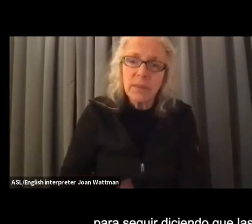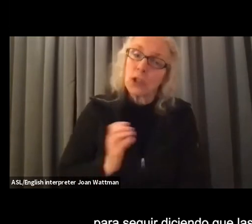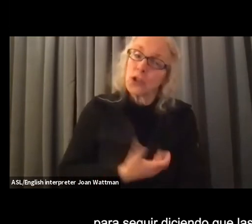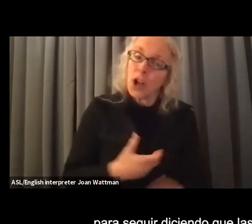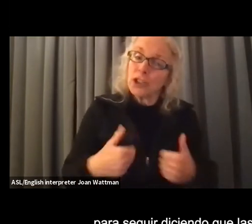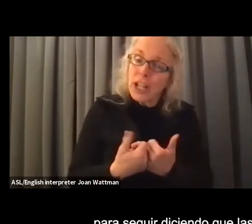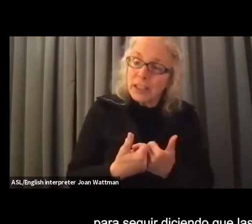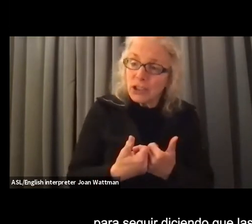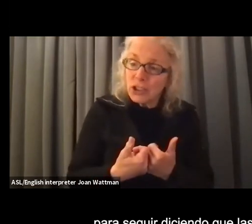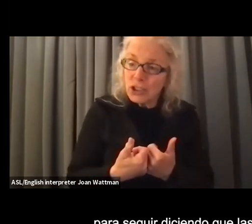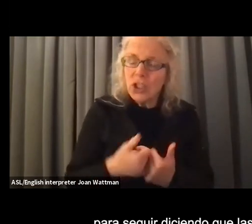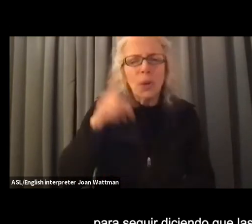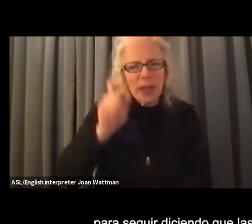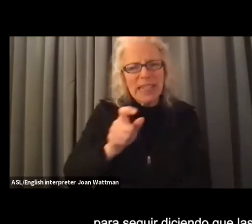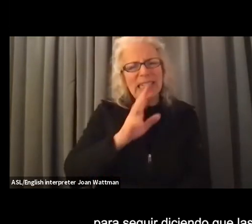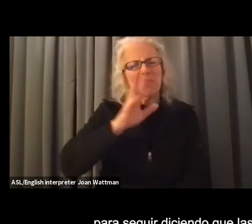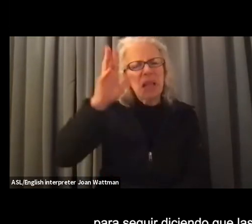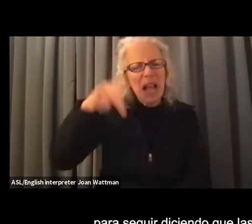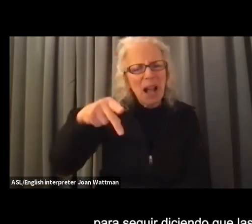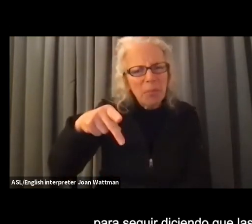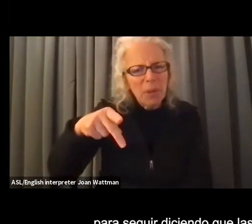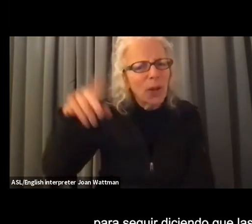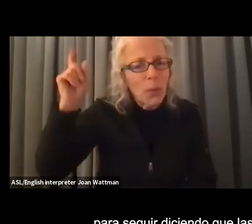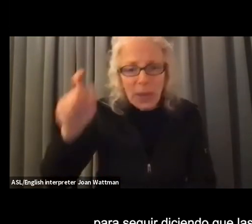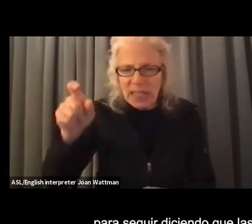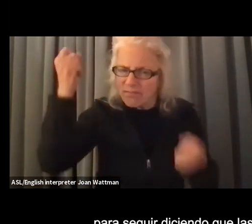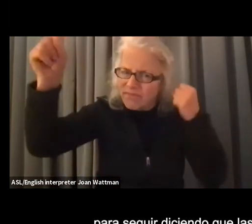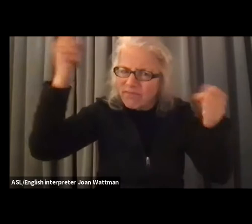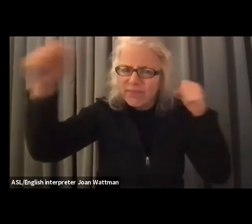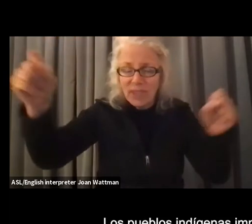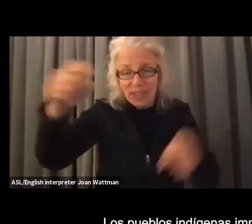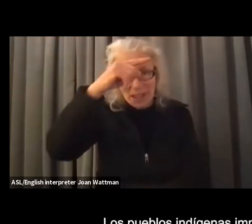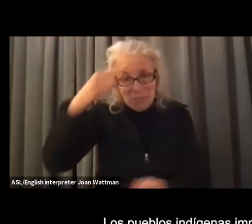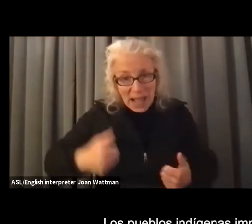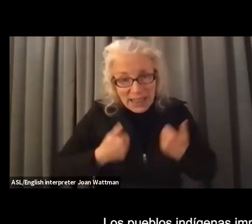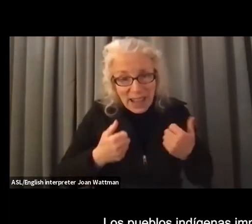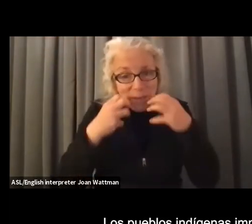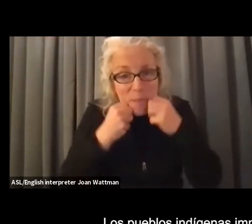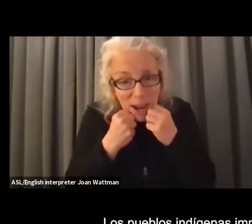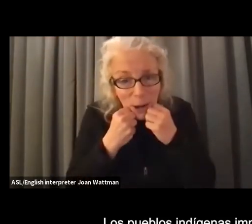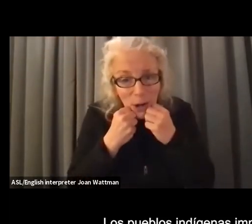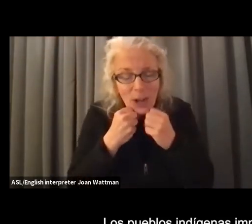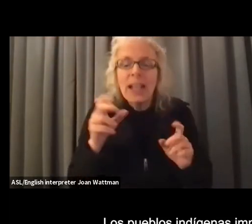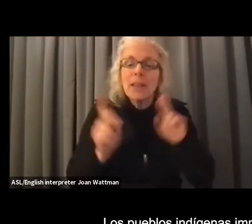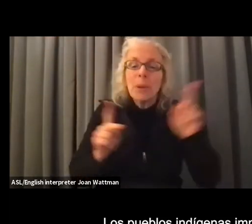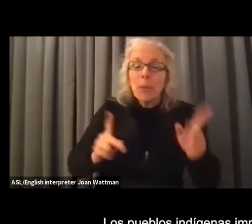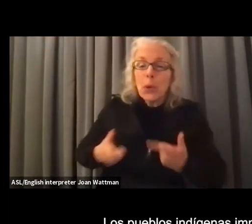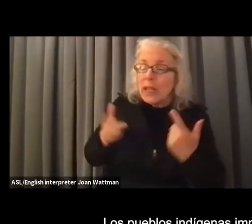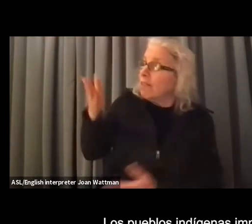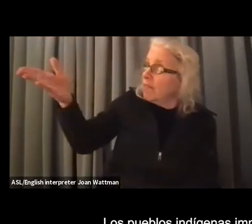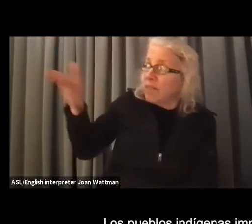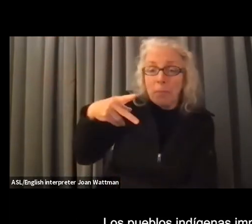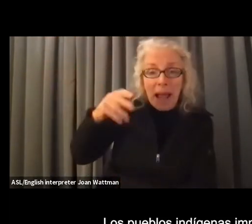que las vidas de los pueblos palestinos importan, que las vidas de los pueblos indígenas importan, que las vidas de